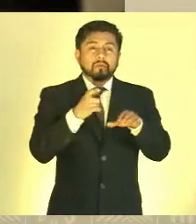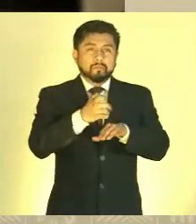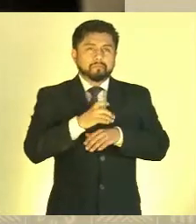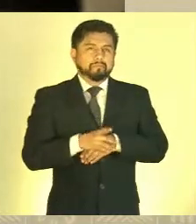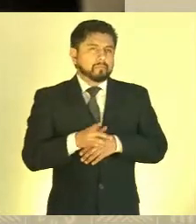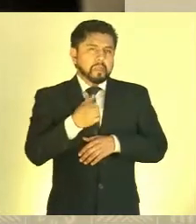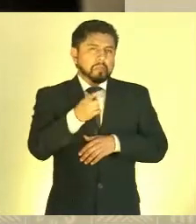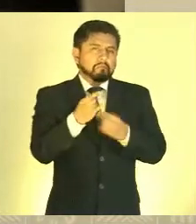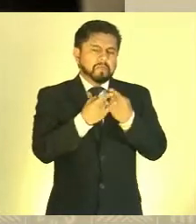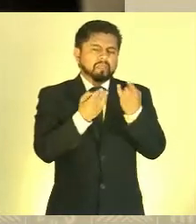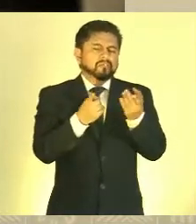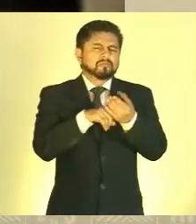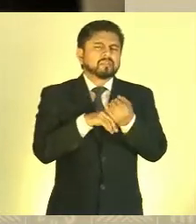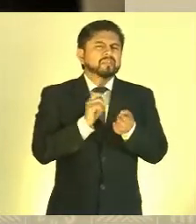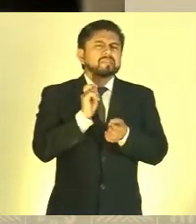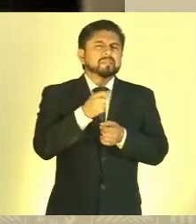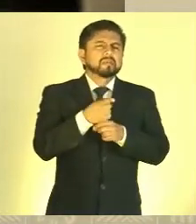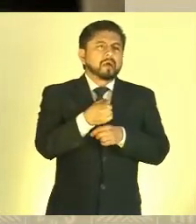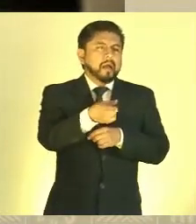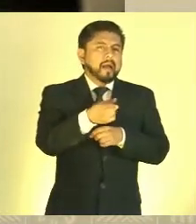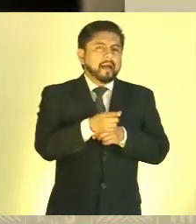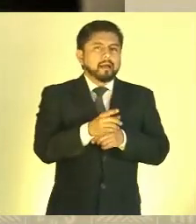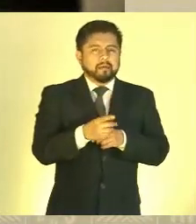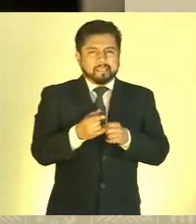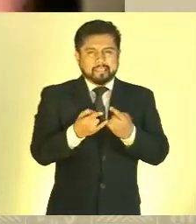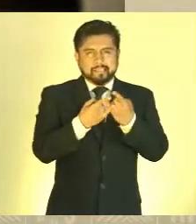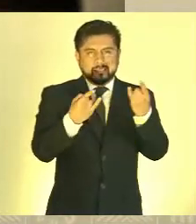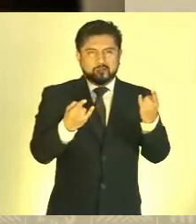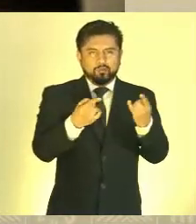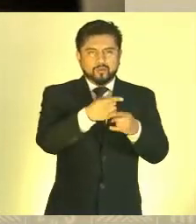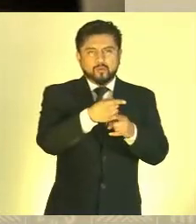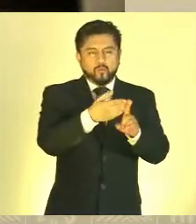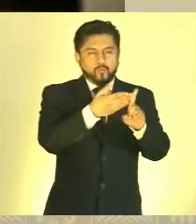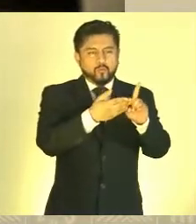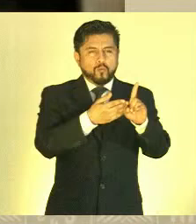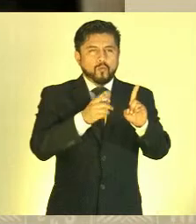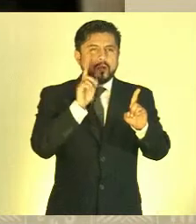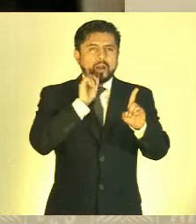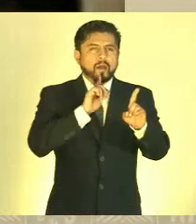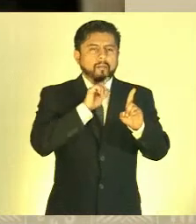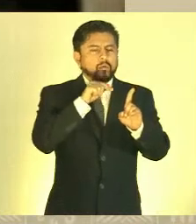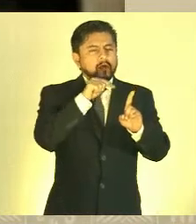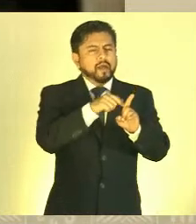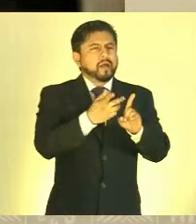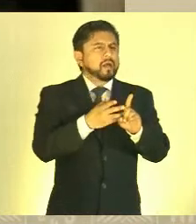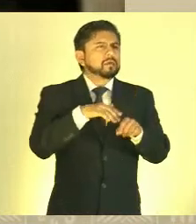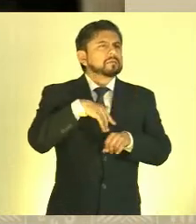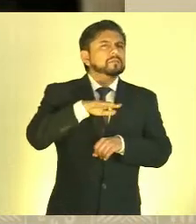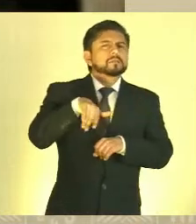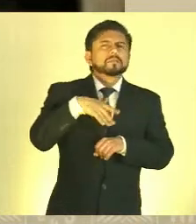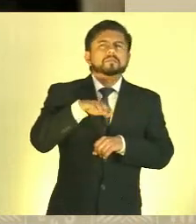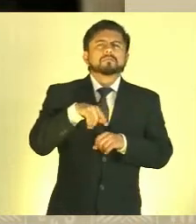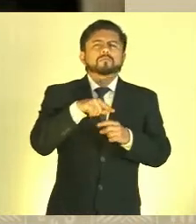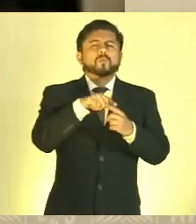una mujer que es la jefa de uno de los experimentos, de los cuatro experimentos principales del